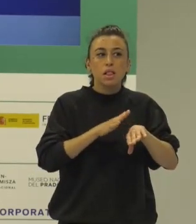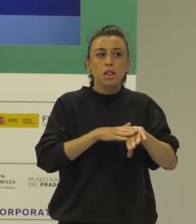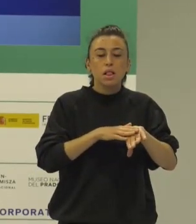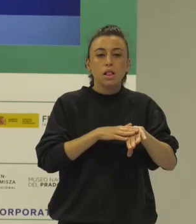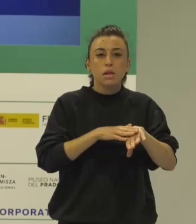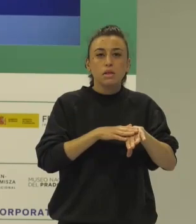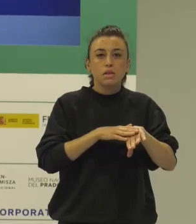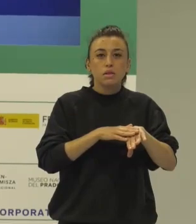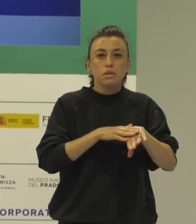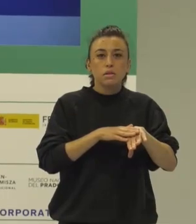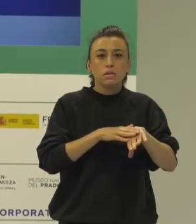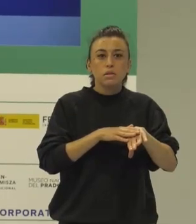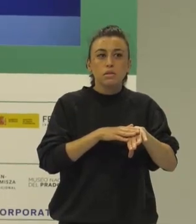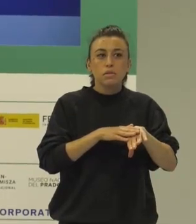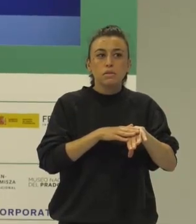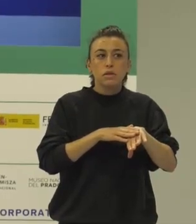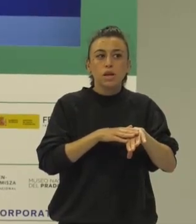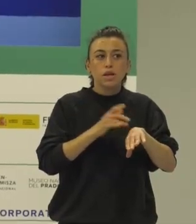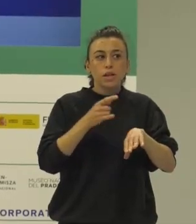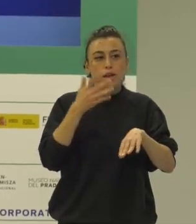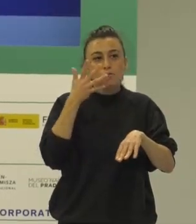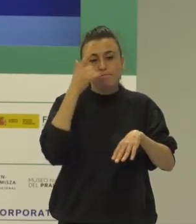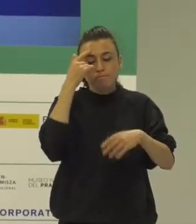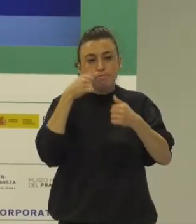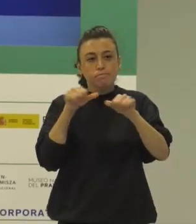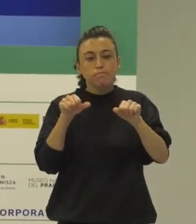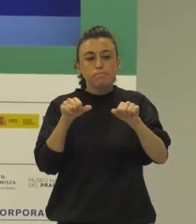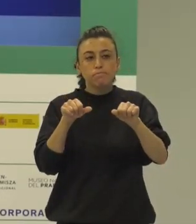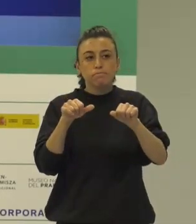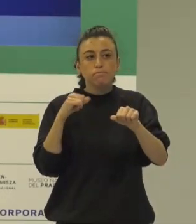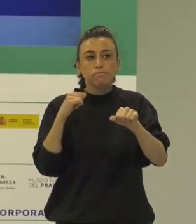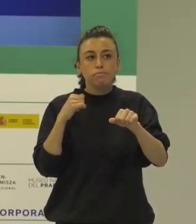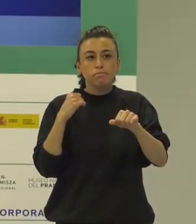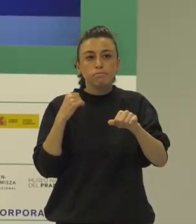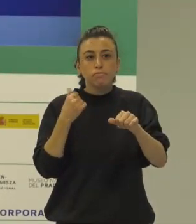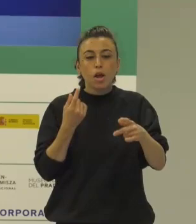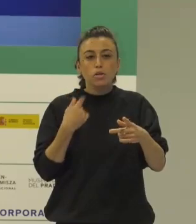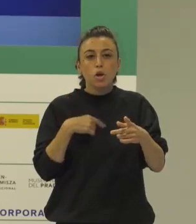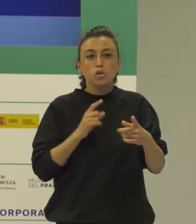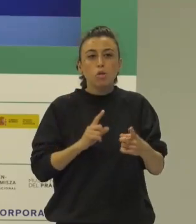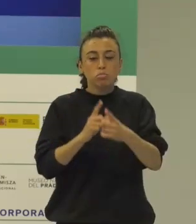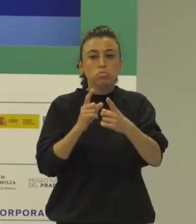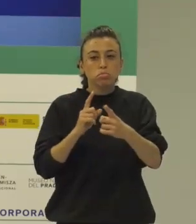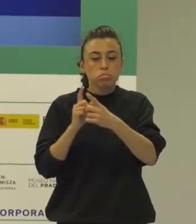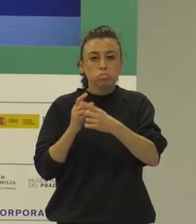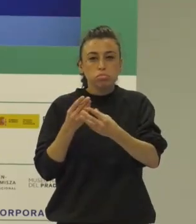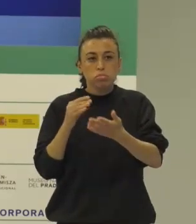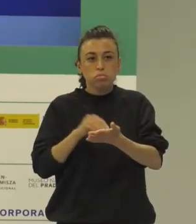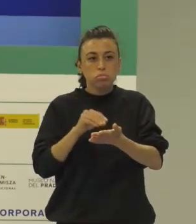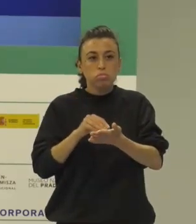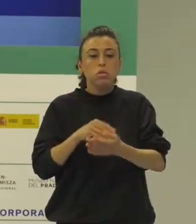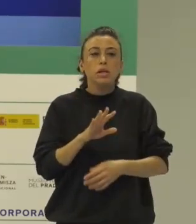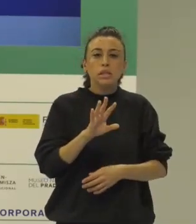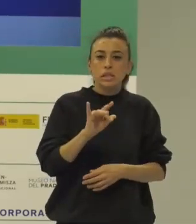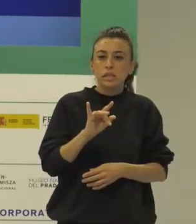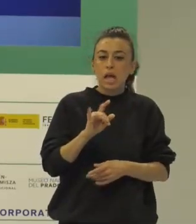que están anclados en prejuicios que murieron hace mucho tiempo? Sí, sí, sí. Bueno, hay dos tipos de